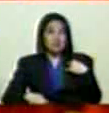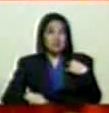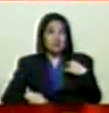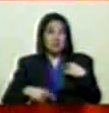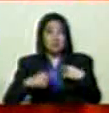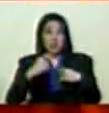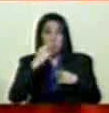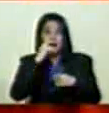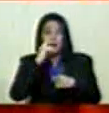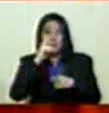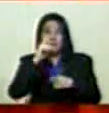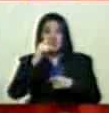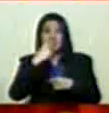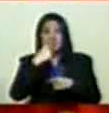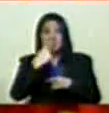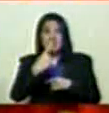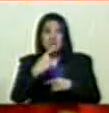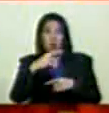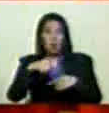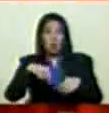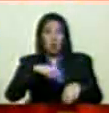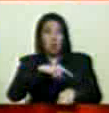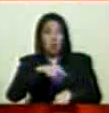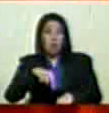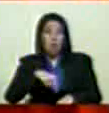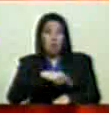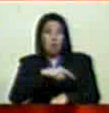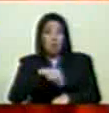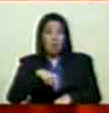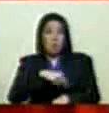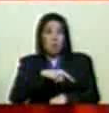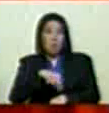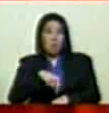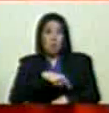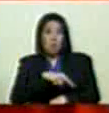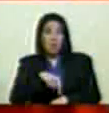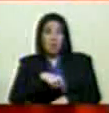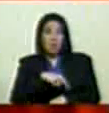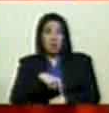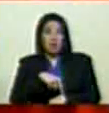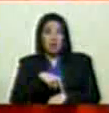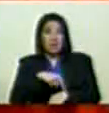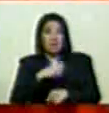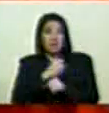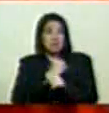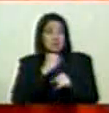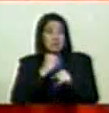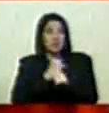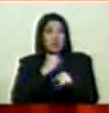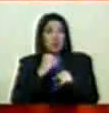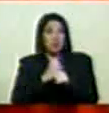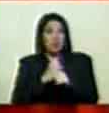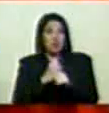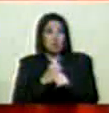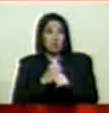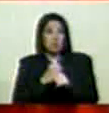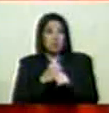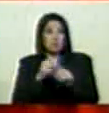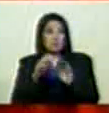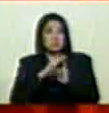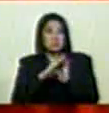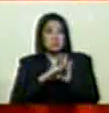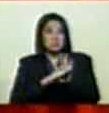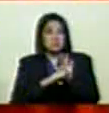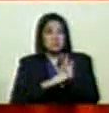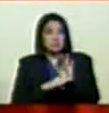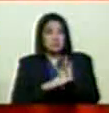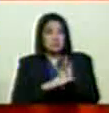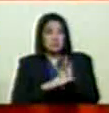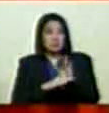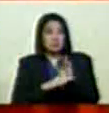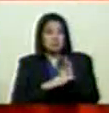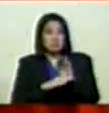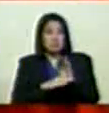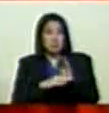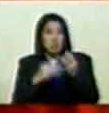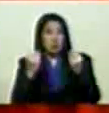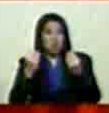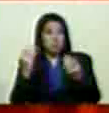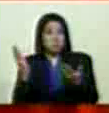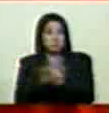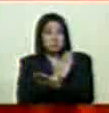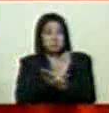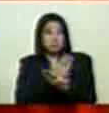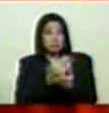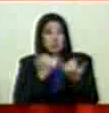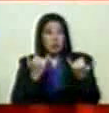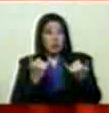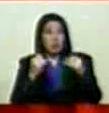empeñó horas, horas y horas de trabajo de su agenda para lograr de que exista un